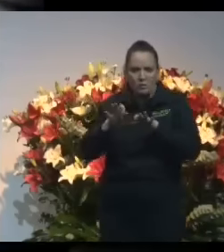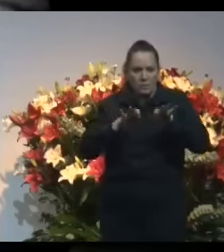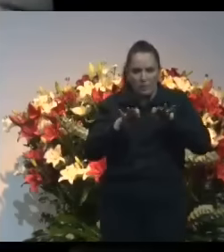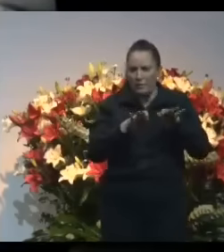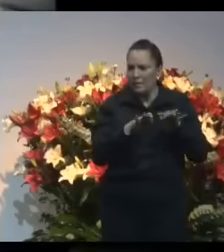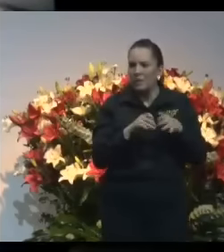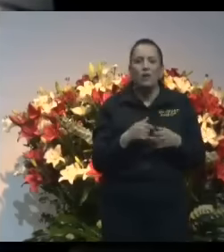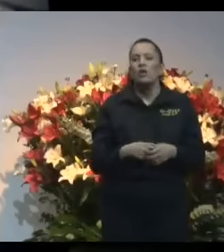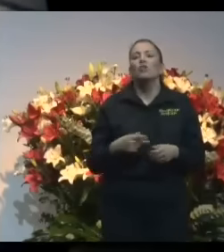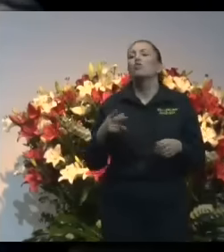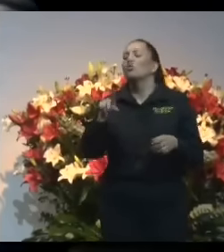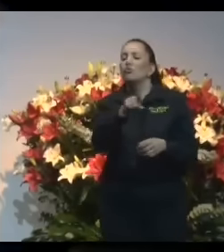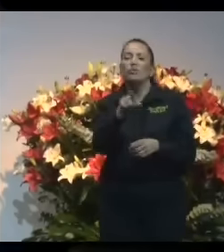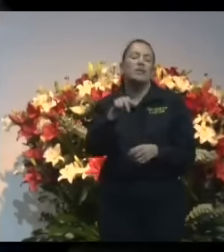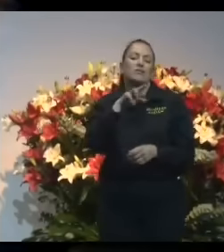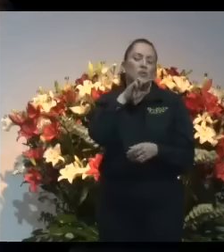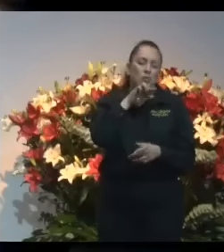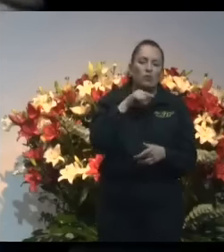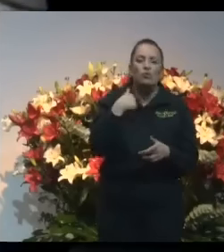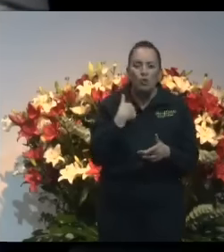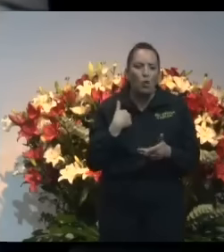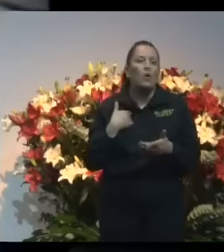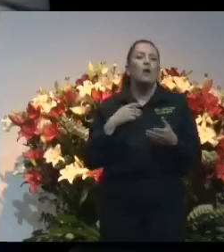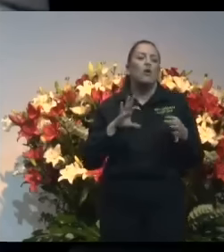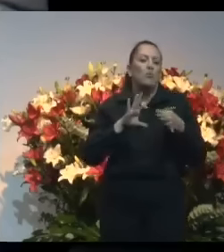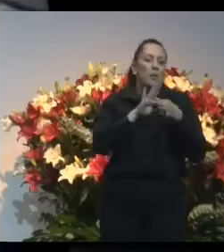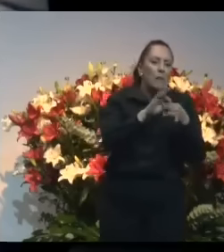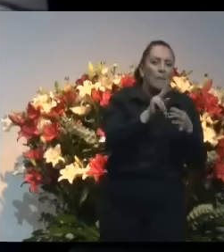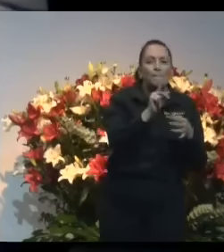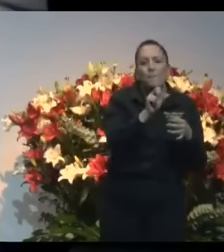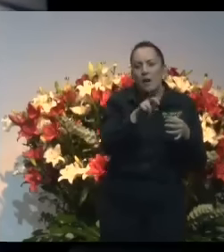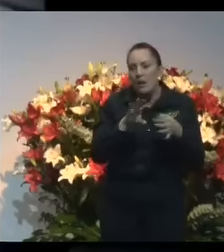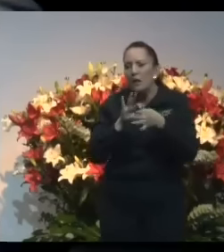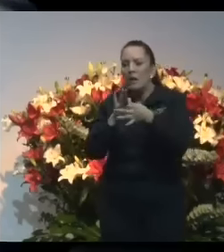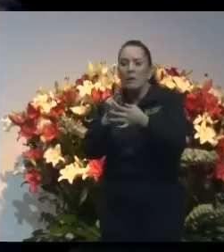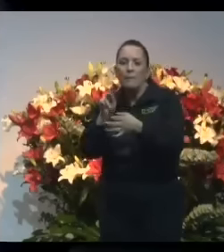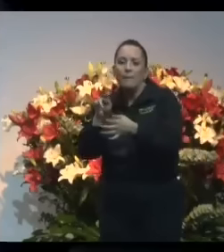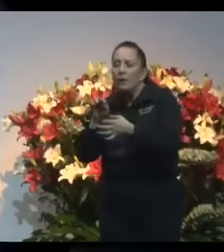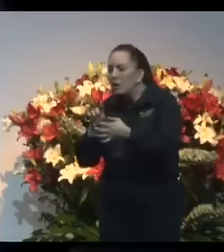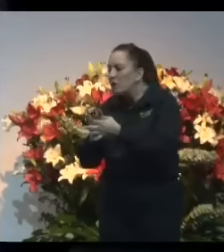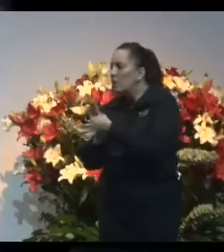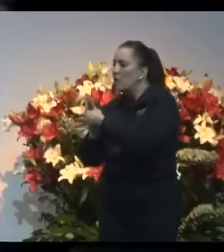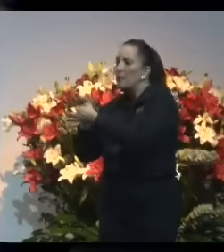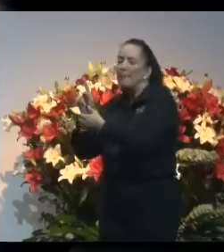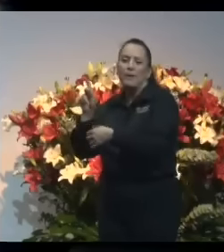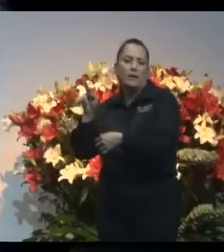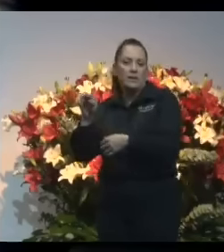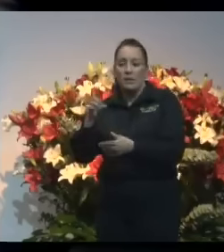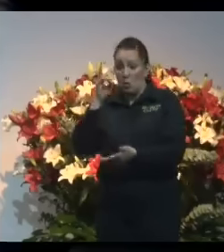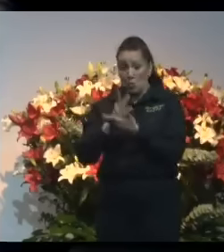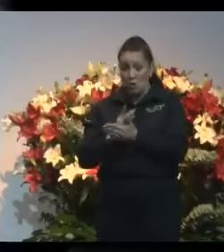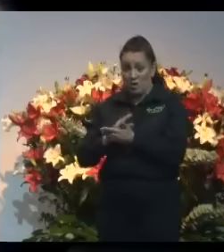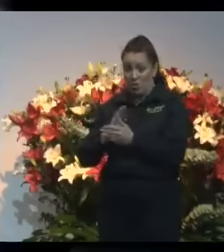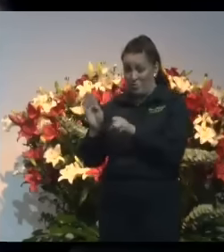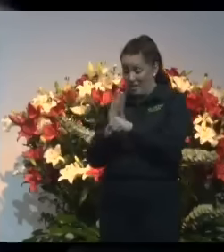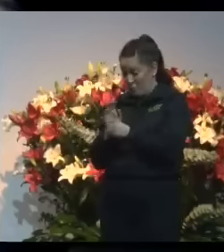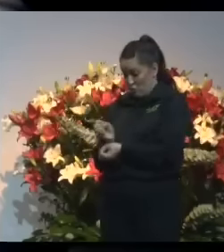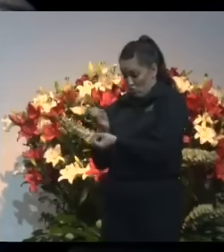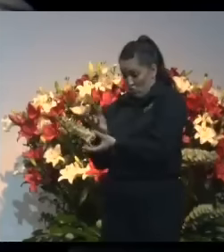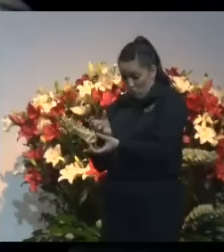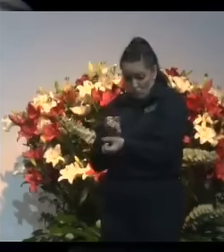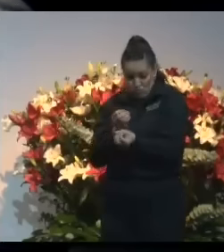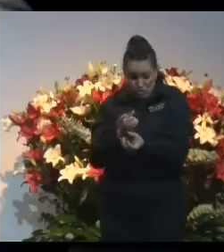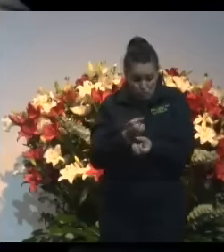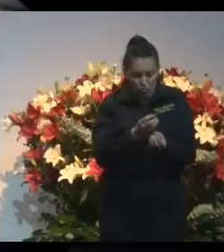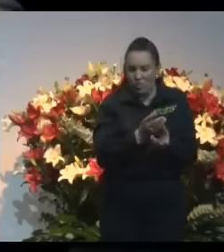mañana me haga priista o panista o perredista y trate desde el poder beneficiar a un partido. Mi idea sería trabajar con todos